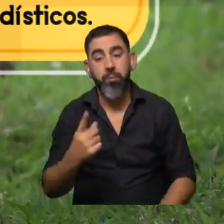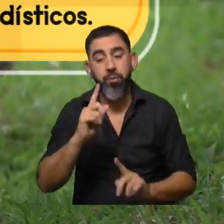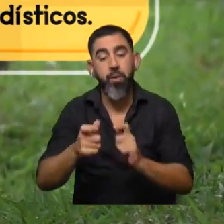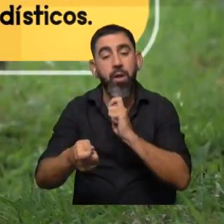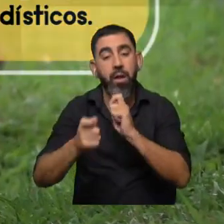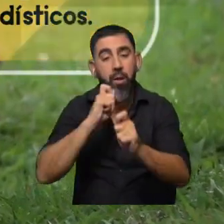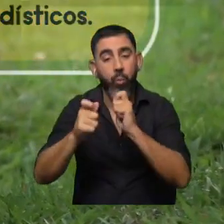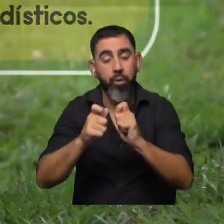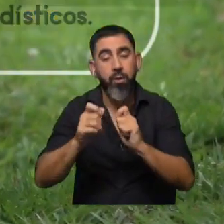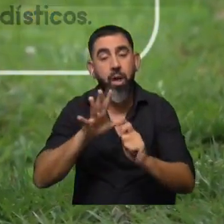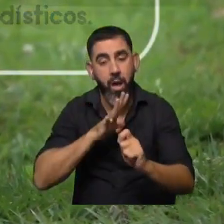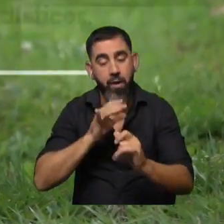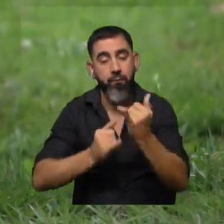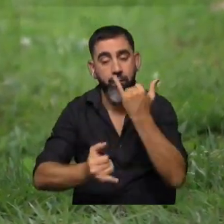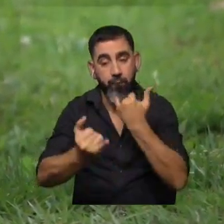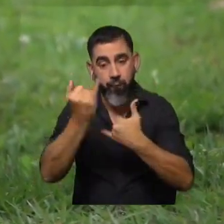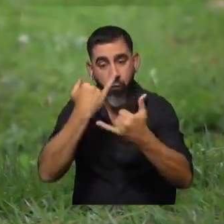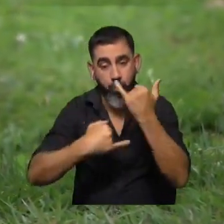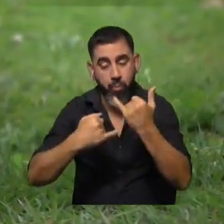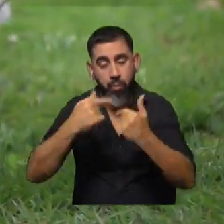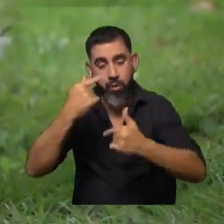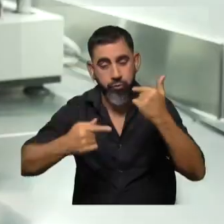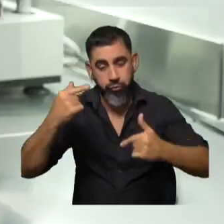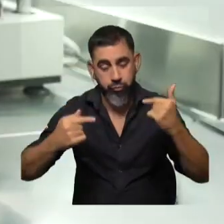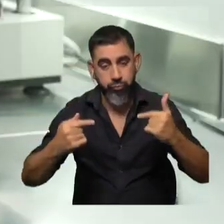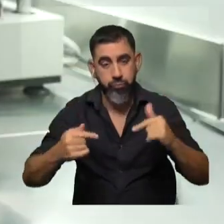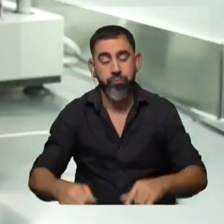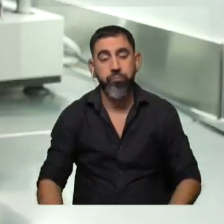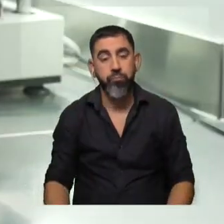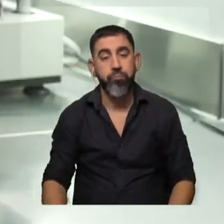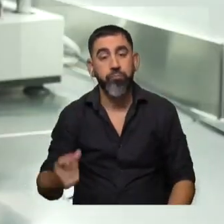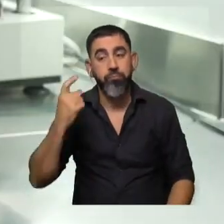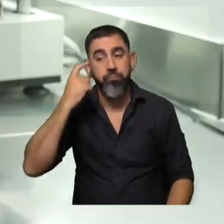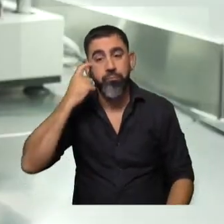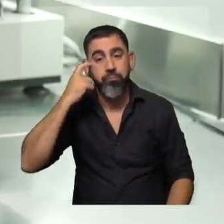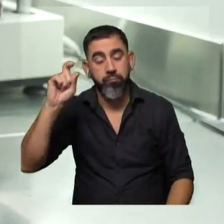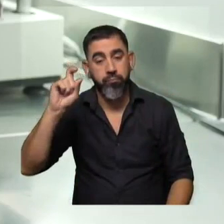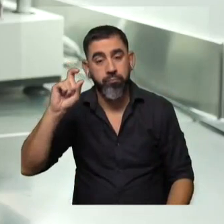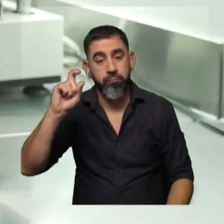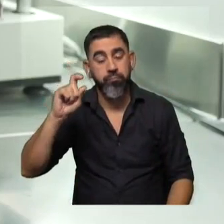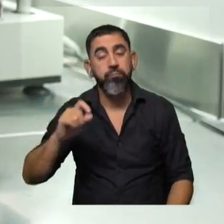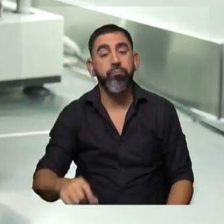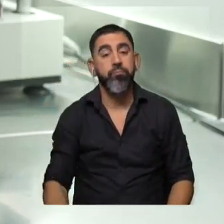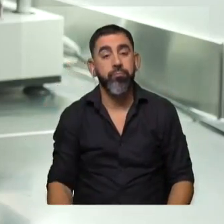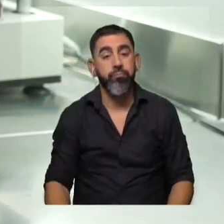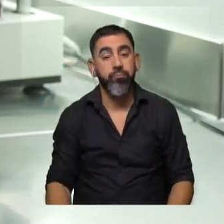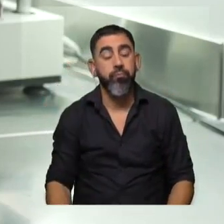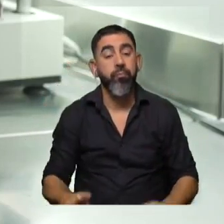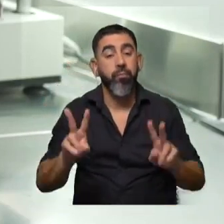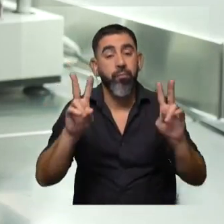también recabamos información de varios elementos, ¿no? La idea que planteamos es ir desde